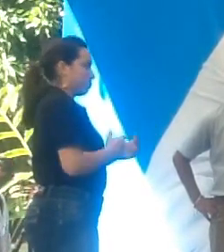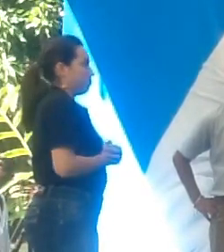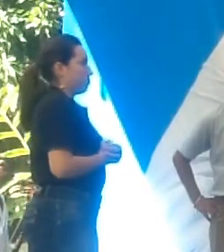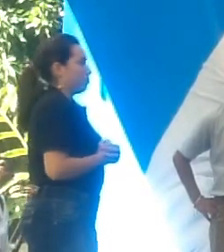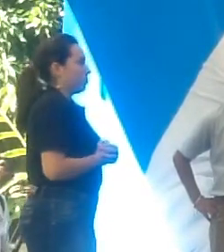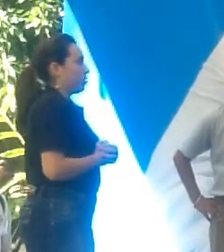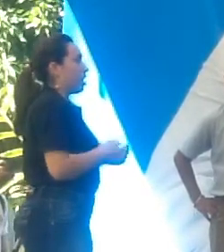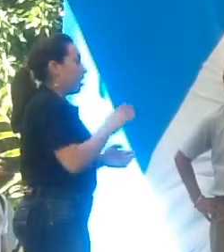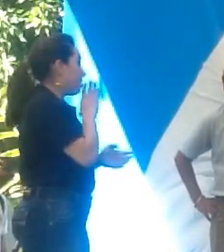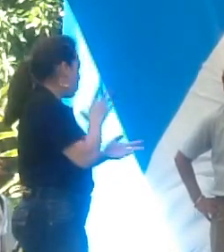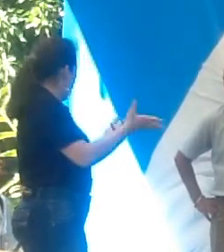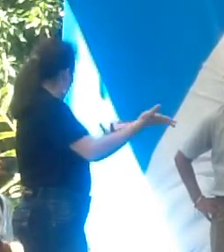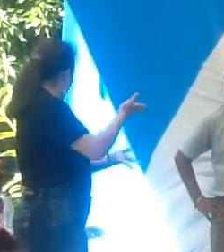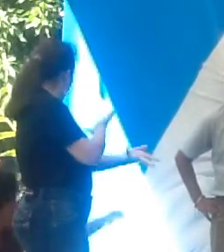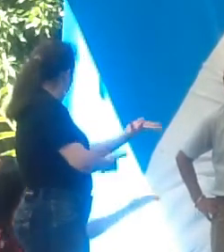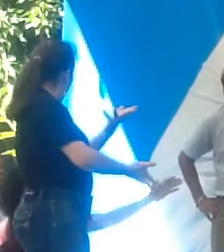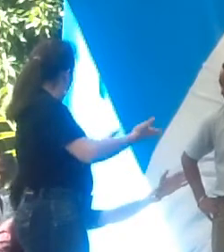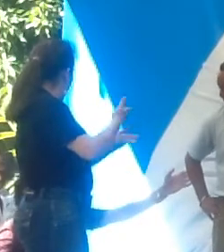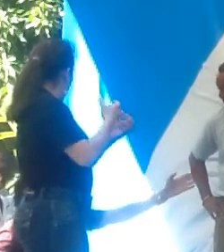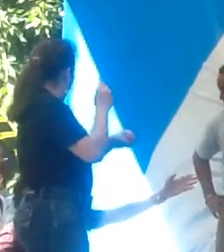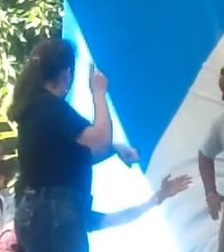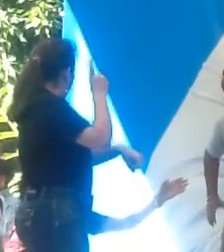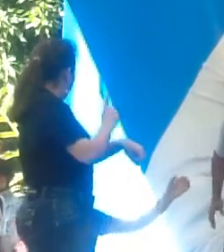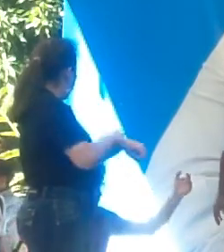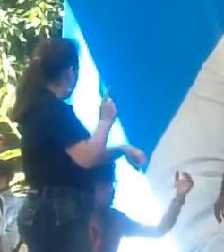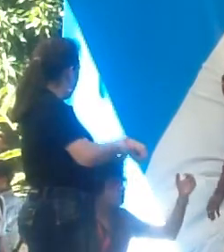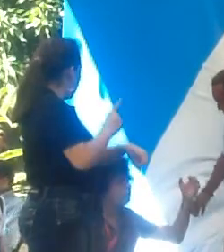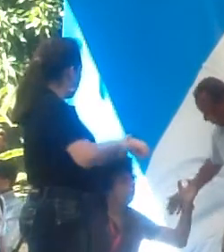con quienes he compartido durante tantos años